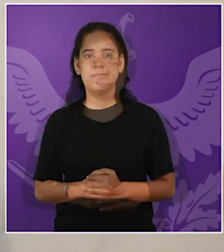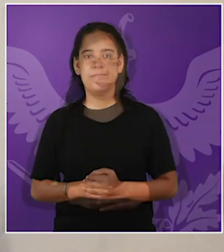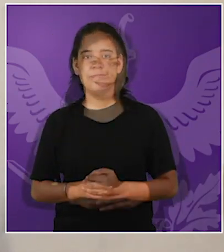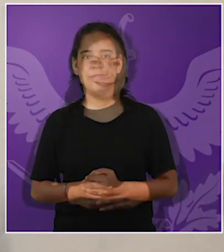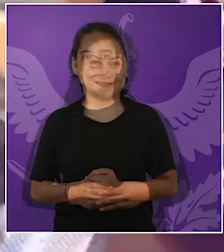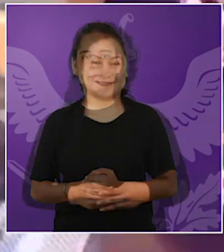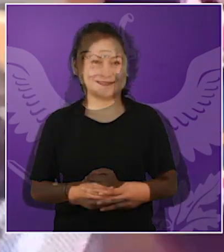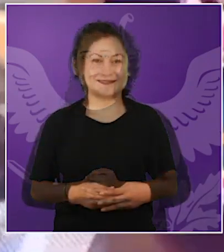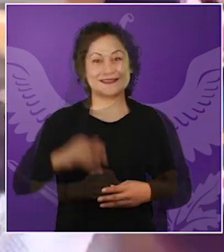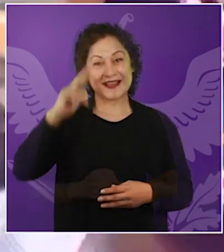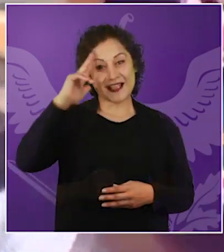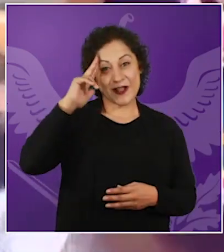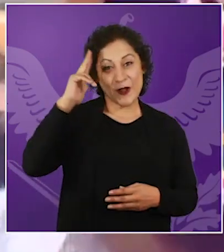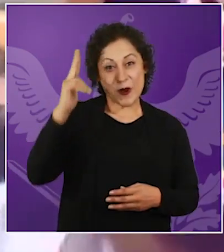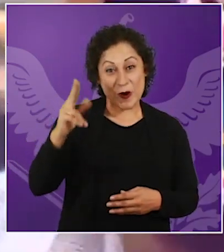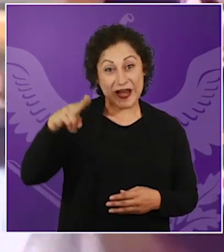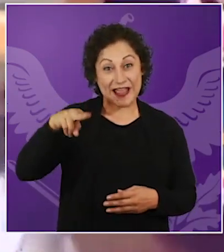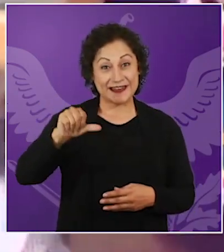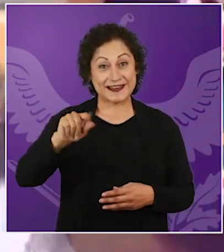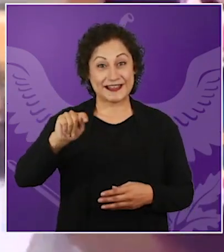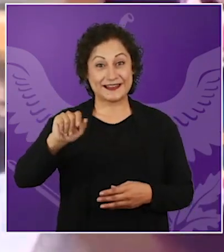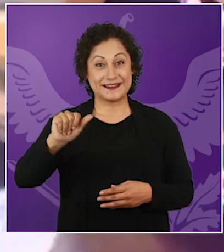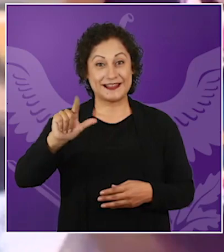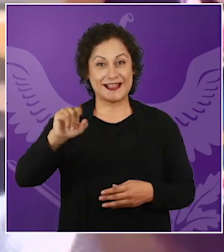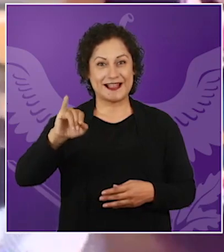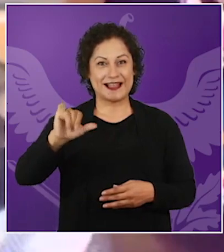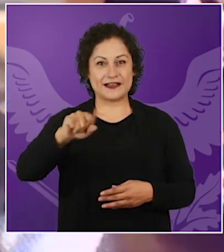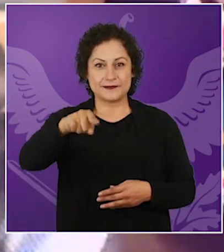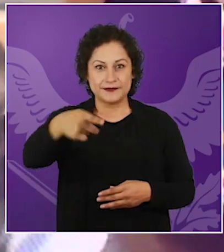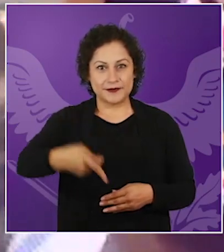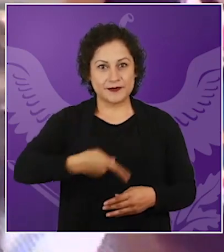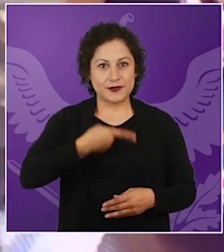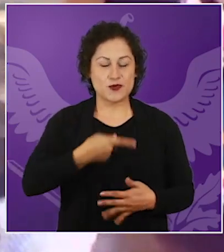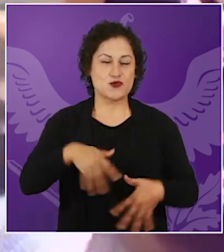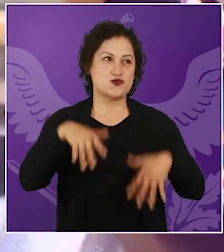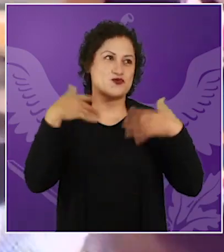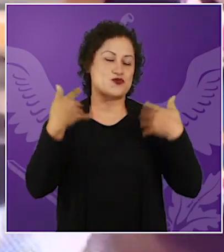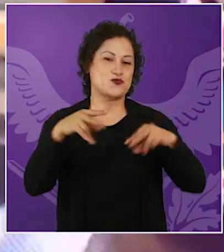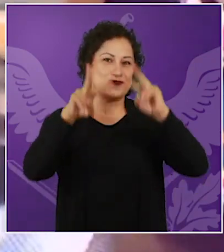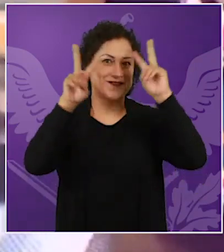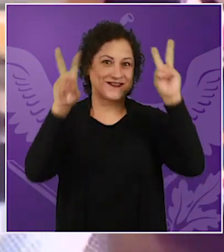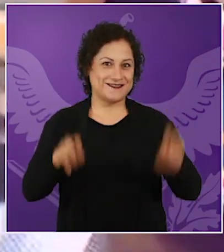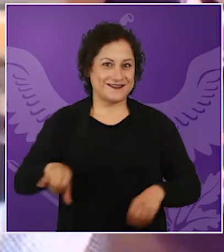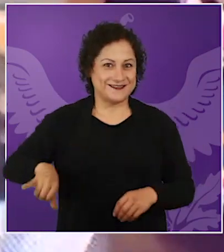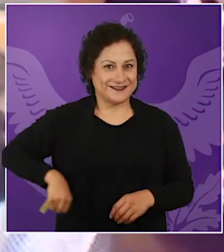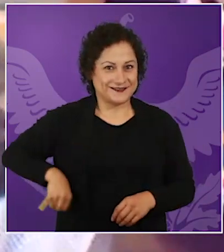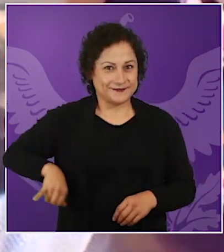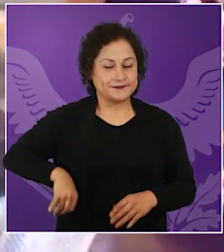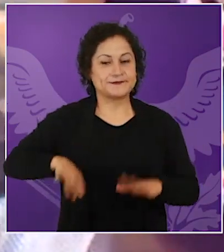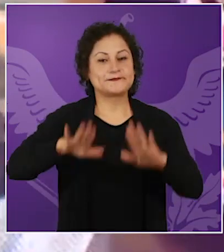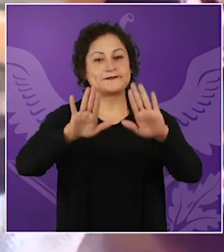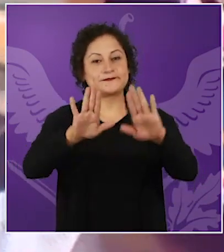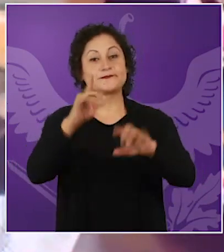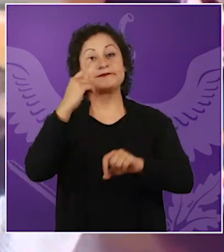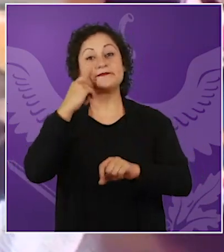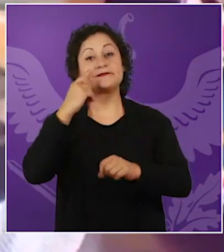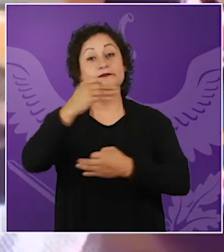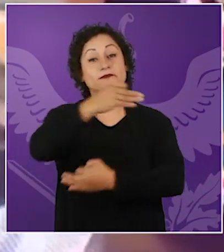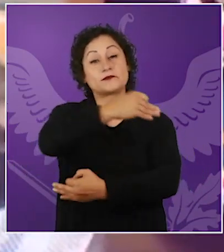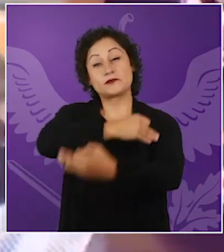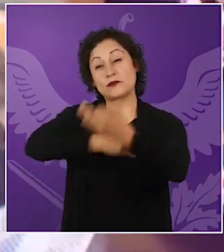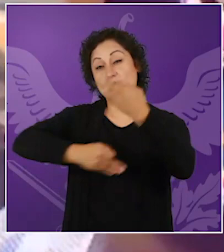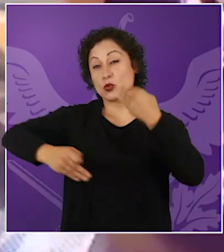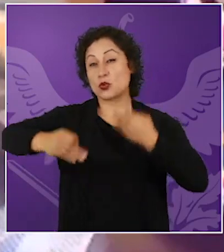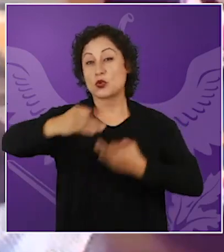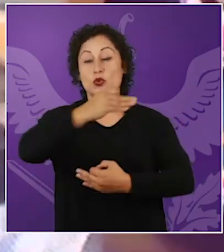día? Hola Natalia, es una pregunta muy interesante. Todas y todos estamos listos